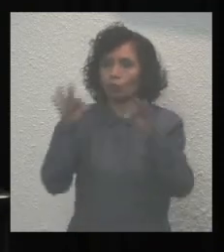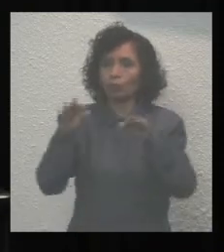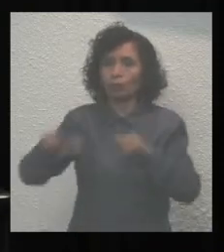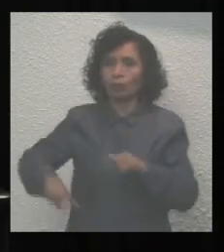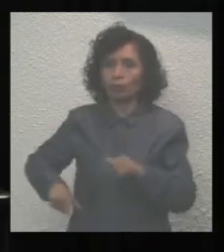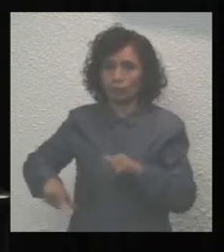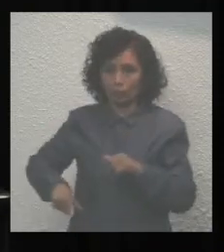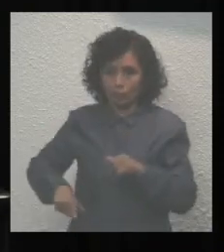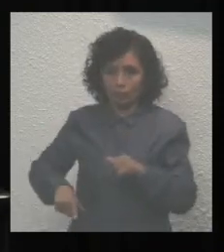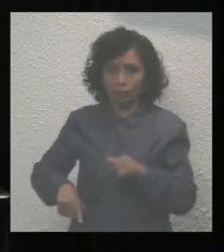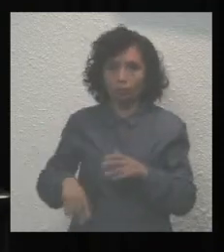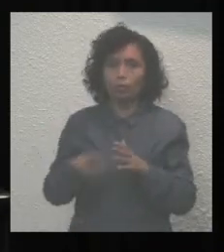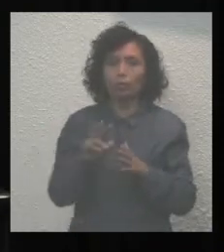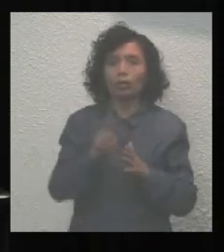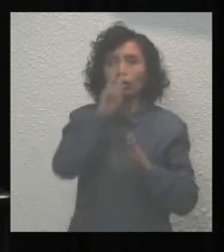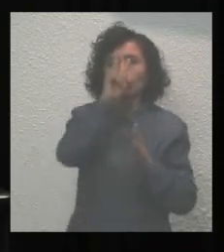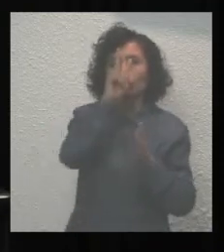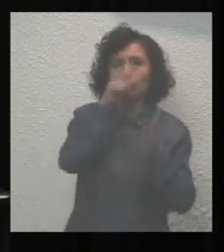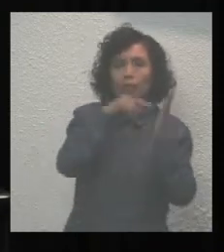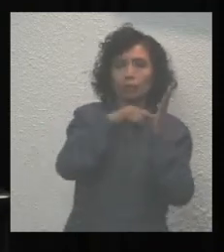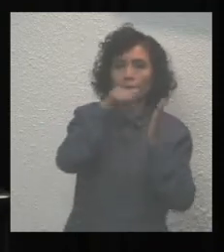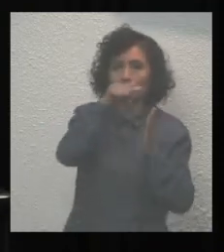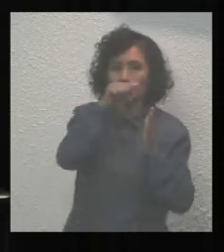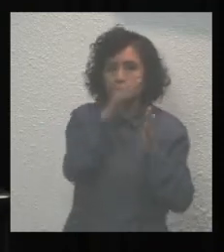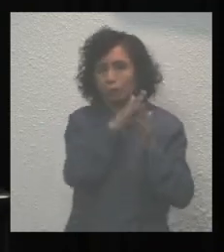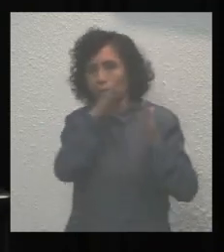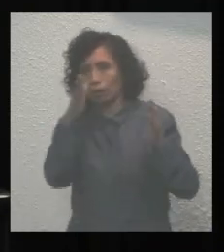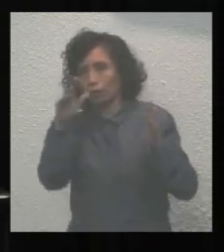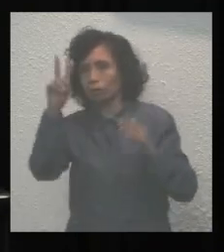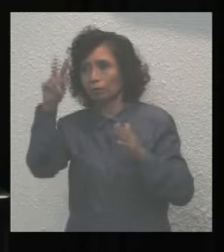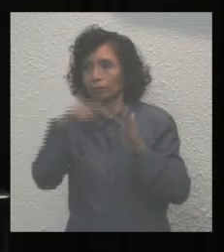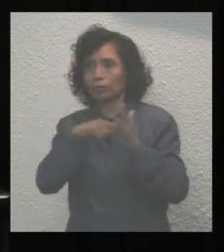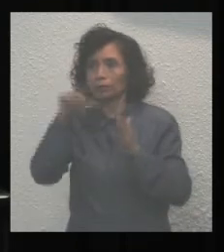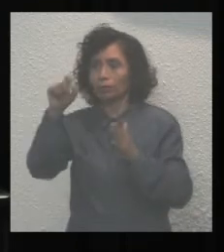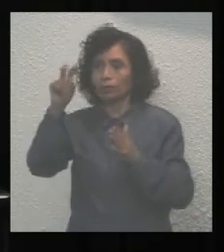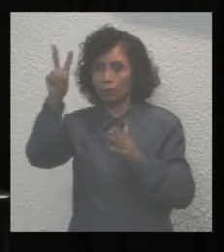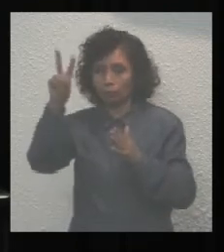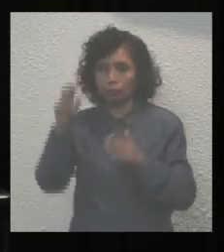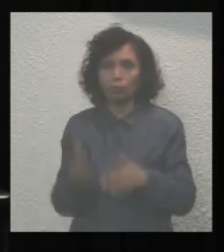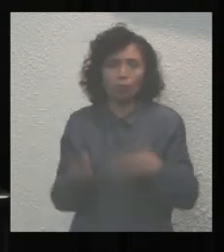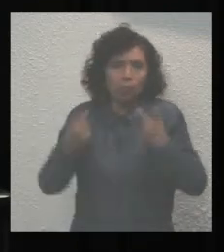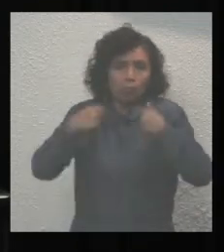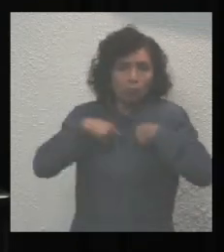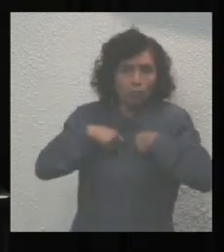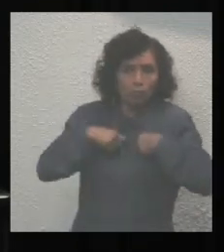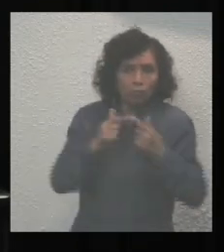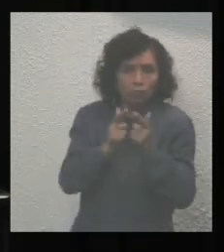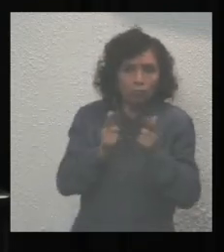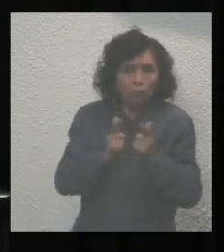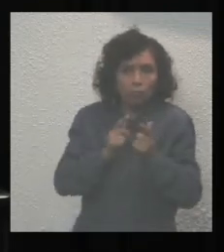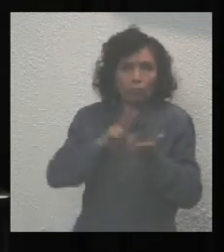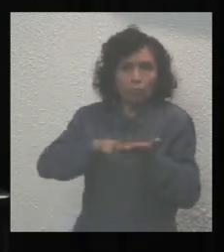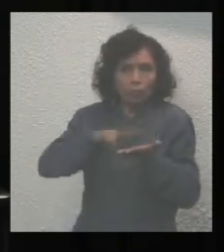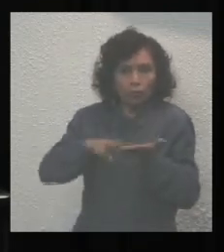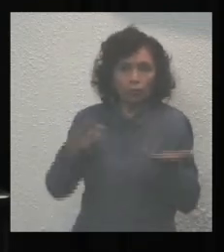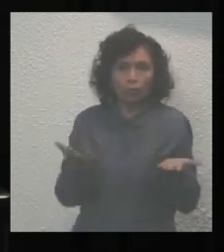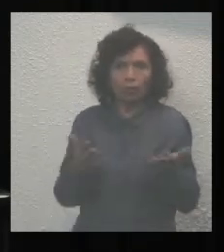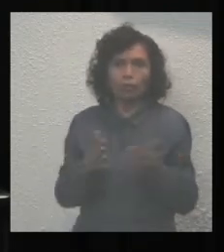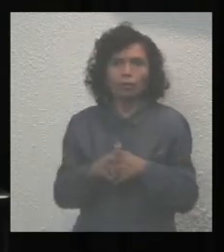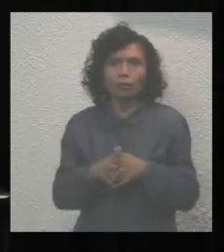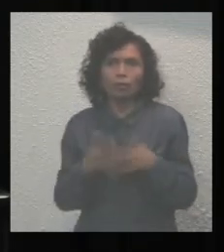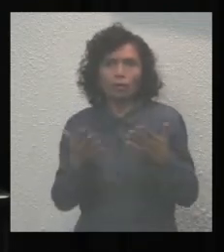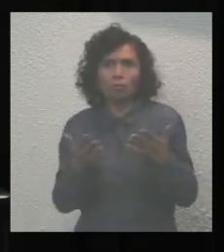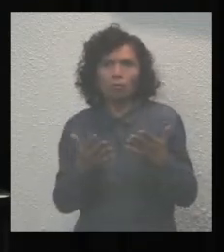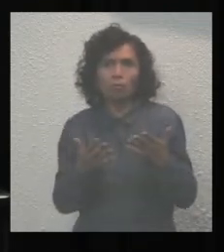administración 2016 2022 desde la bancada verde estamos convencidos que la rendición de